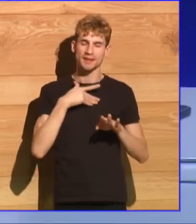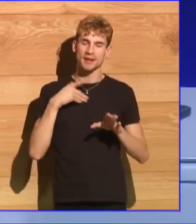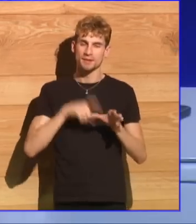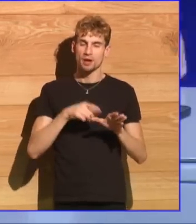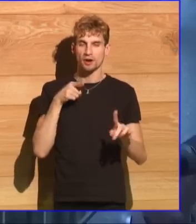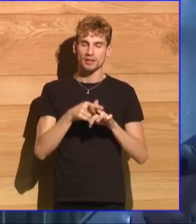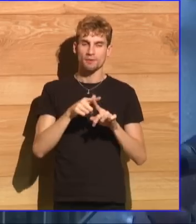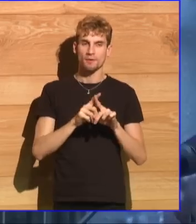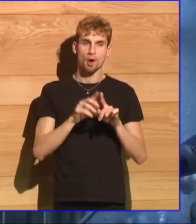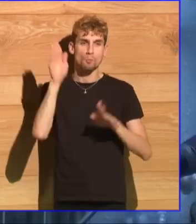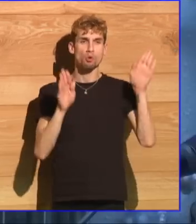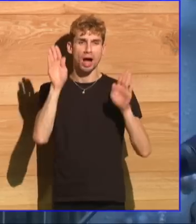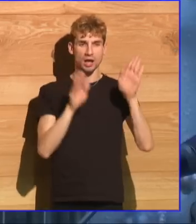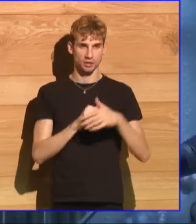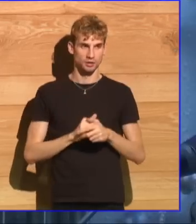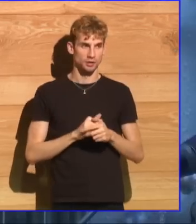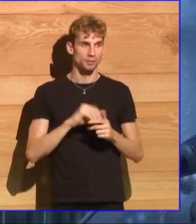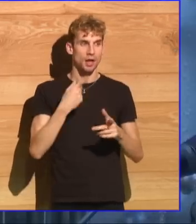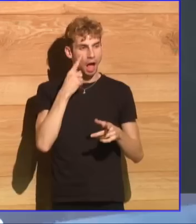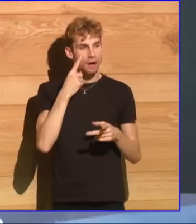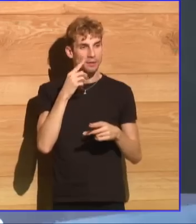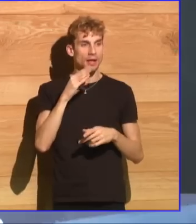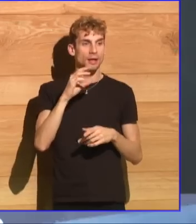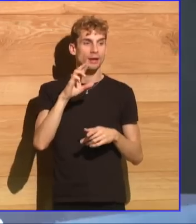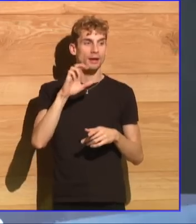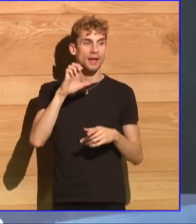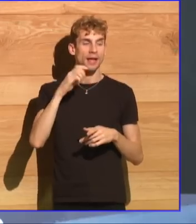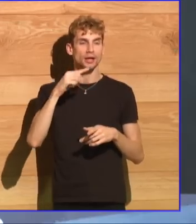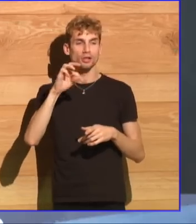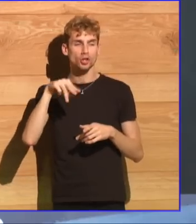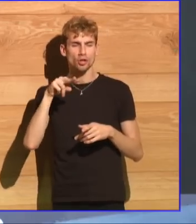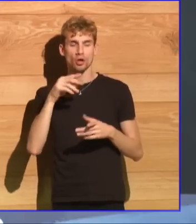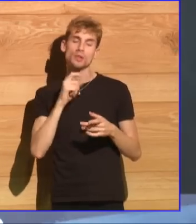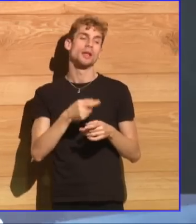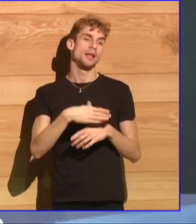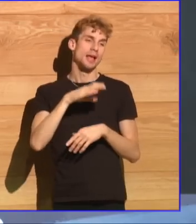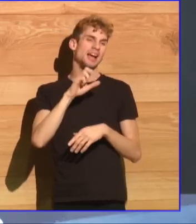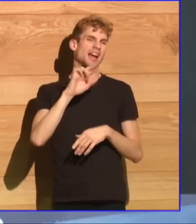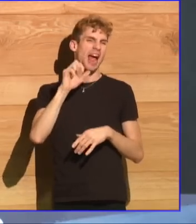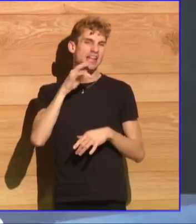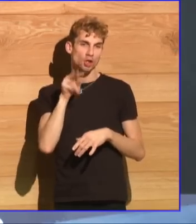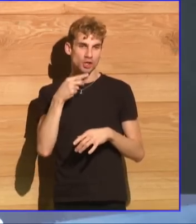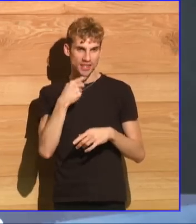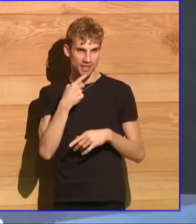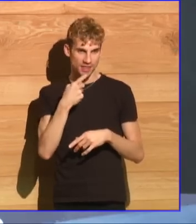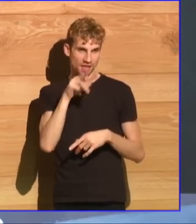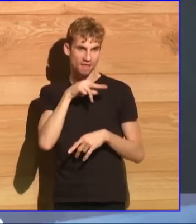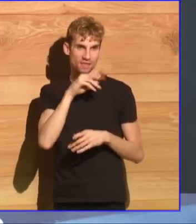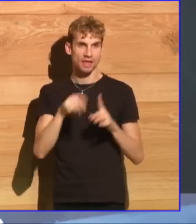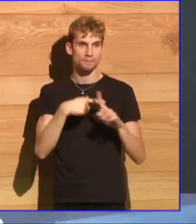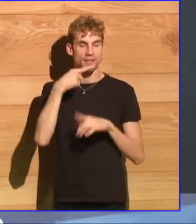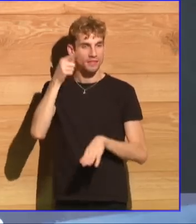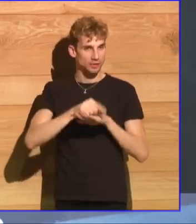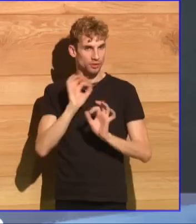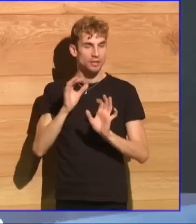quiere llevar. Duda seria, ¿Crichton o Crichton? Creo que es Crichton, creo que es Michael Crichton y Charles Crichton, el director de la Ealing,